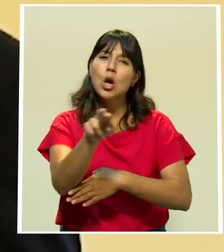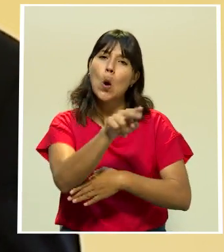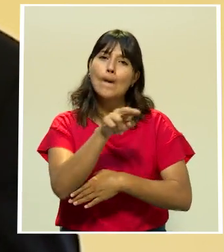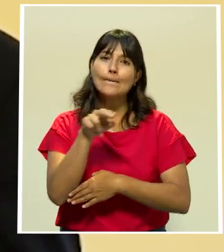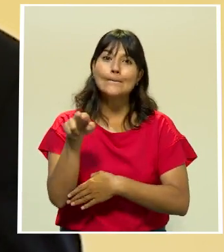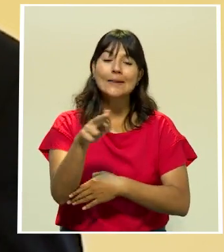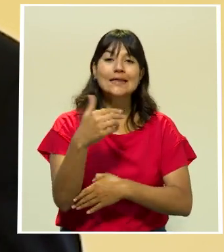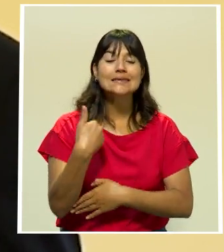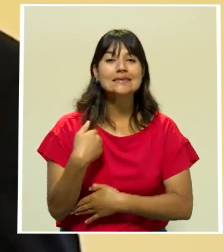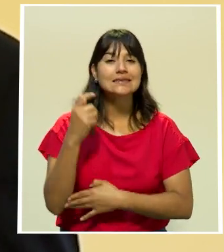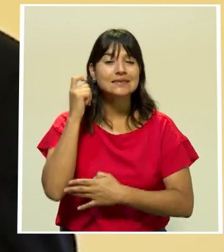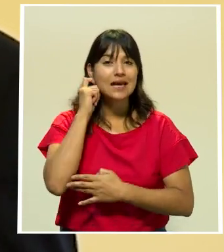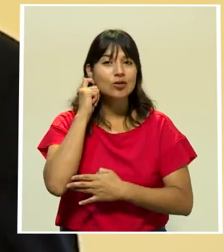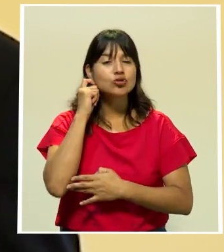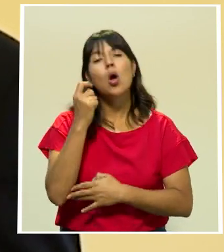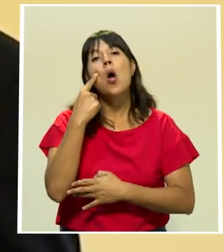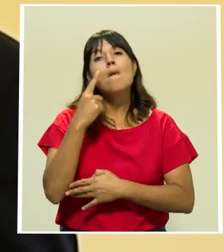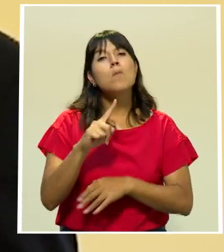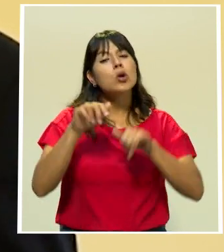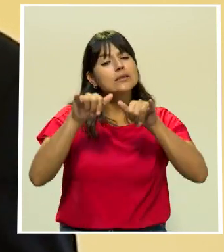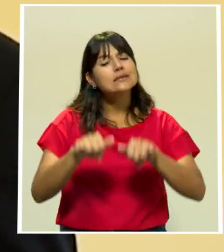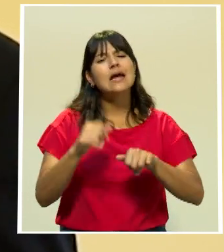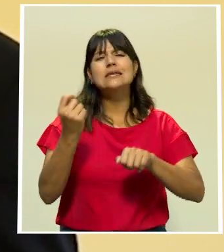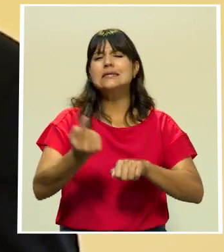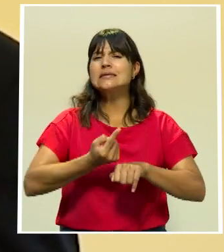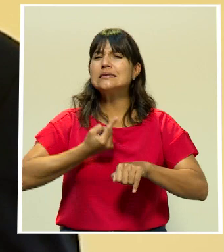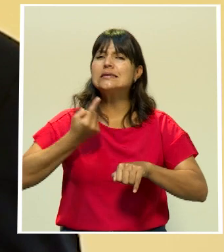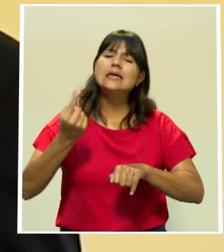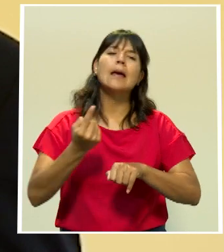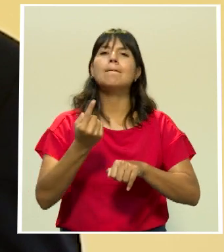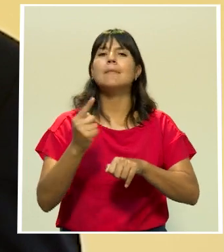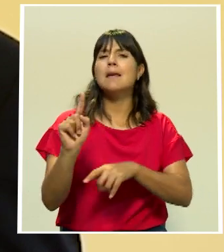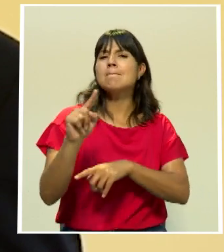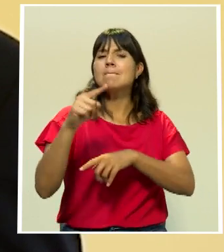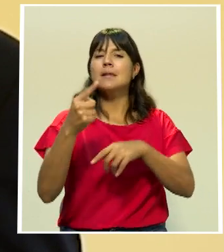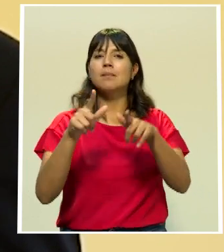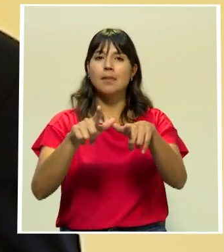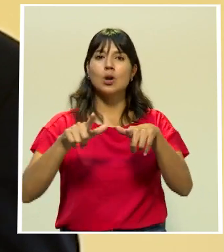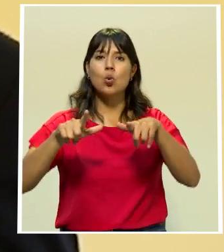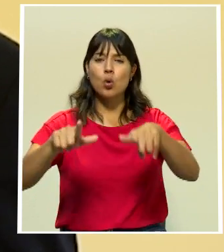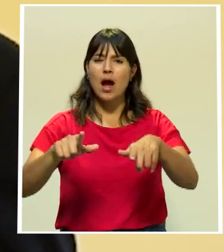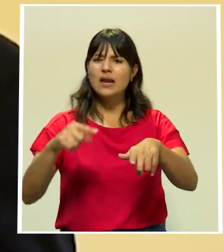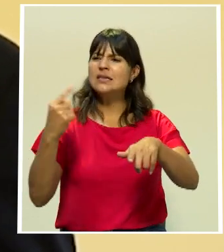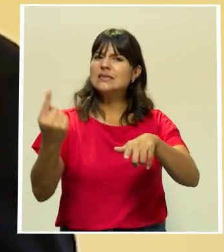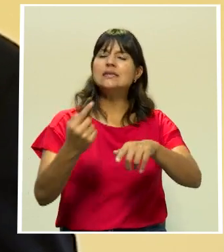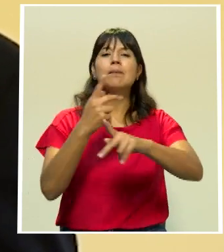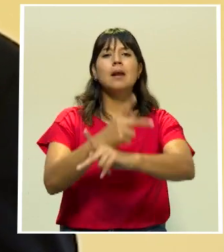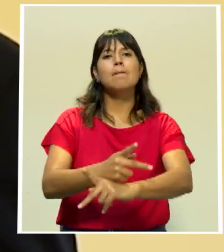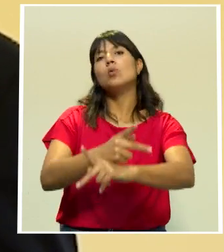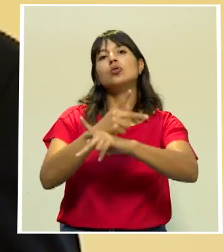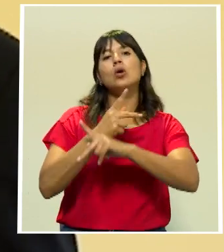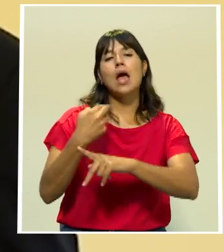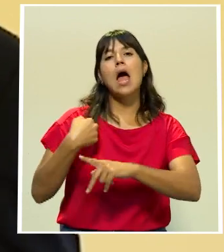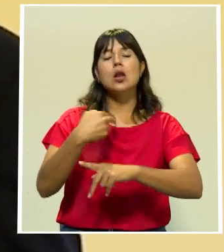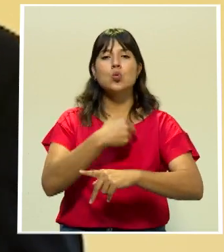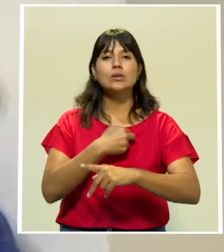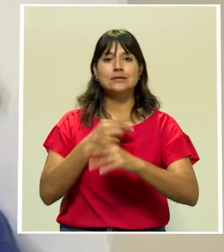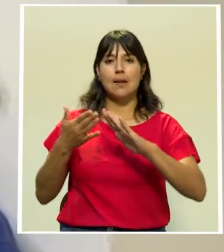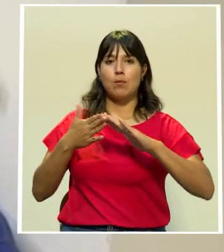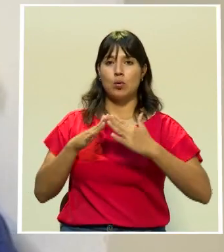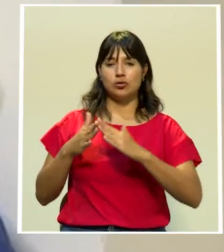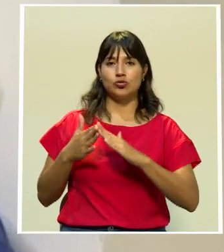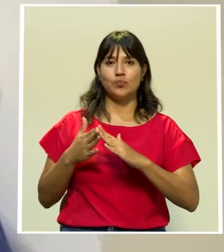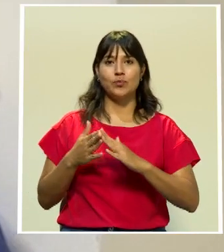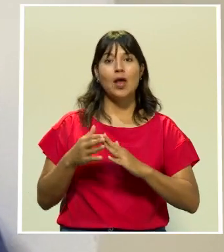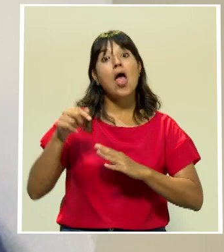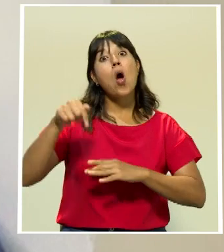y compañeros, por estar siempre en la primera línea, protegiendo a nuestra población. En